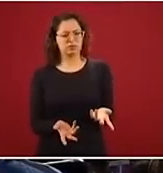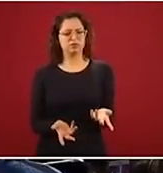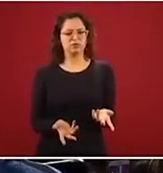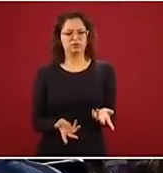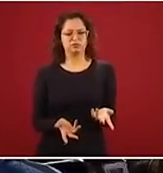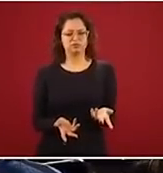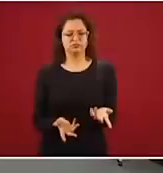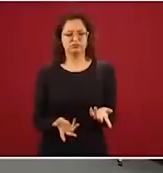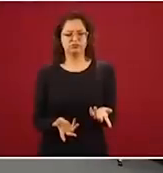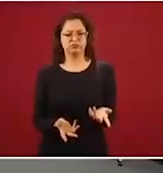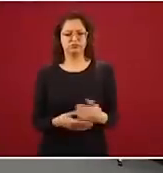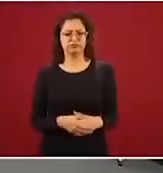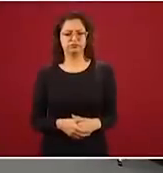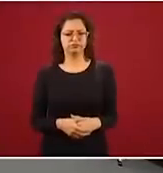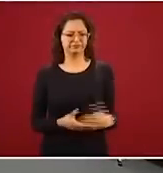sucede.